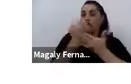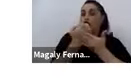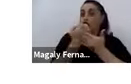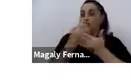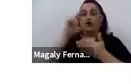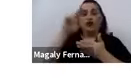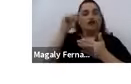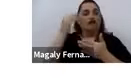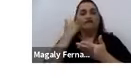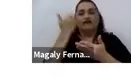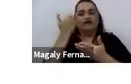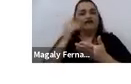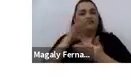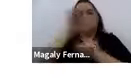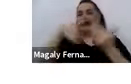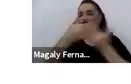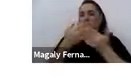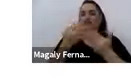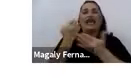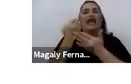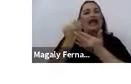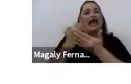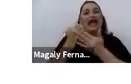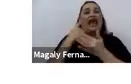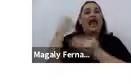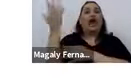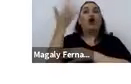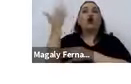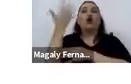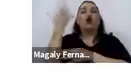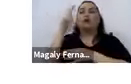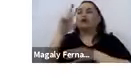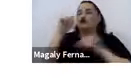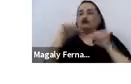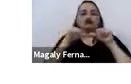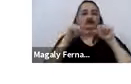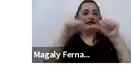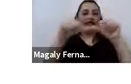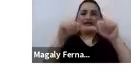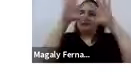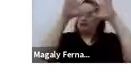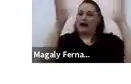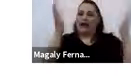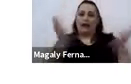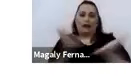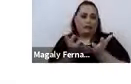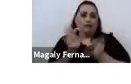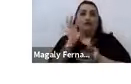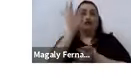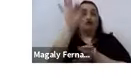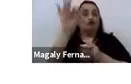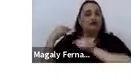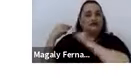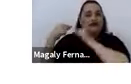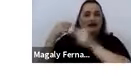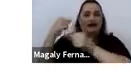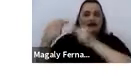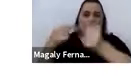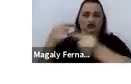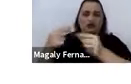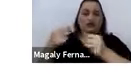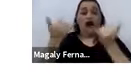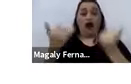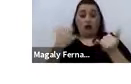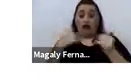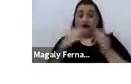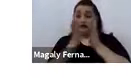para todos y ecológicamente insostenibles para el planeta y las siguientes generaciones. Ahora les pido que vean